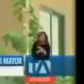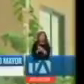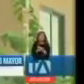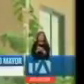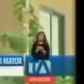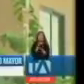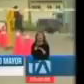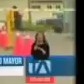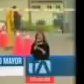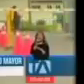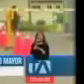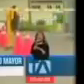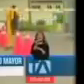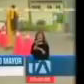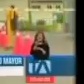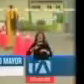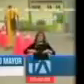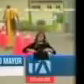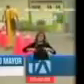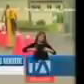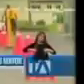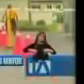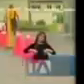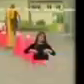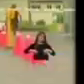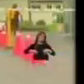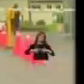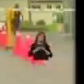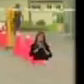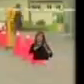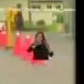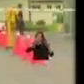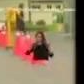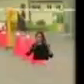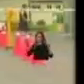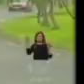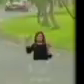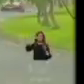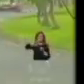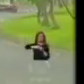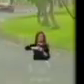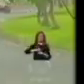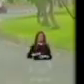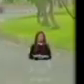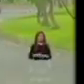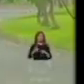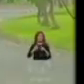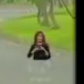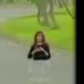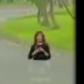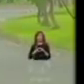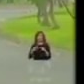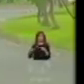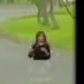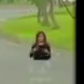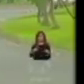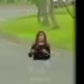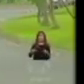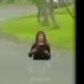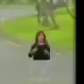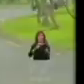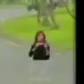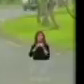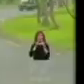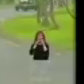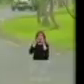de 60, su pareja de toda la vida, pero de quien ya se había separado meses atrás. Todo habría comenzado con una fuerte discusión que se transformó